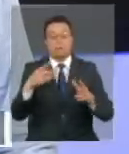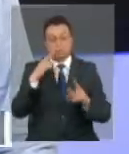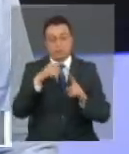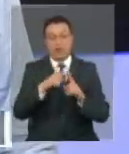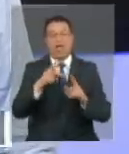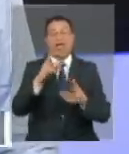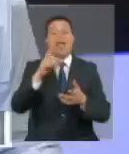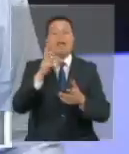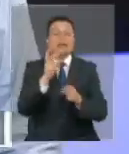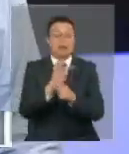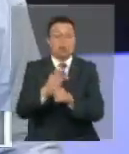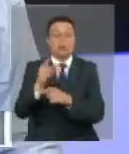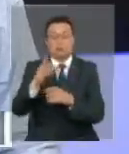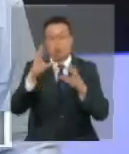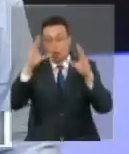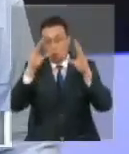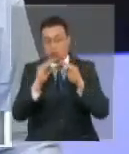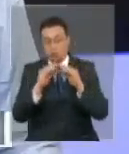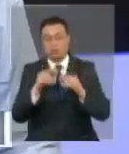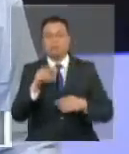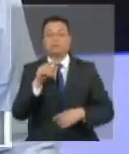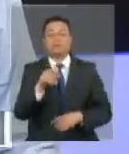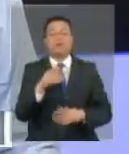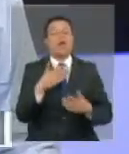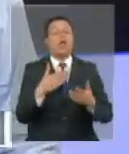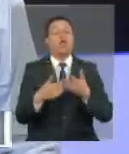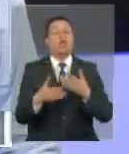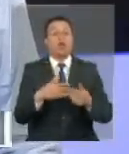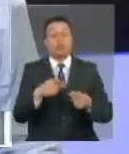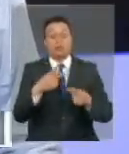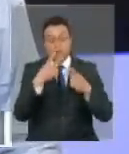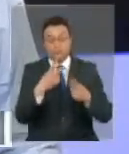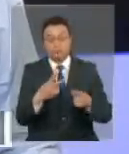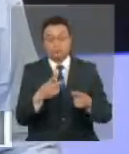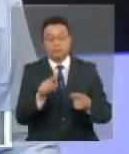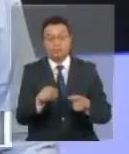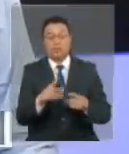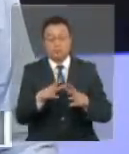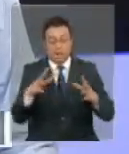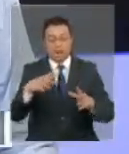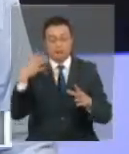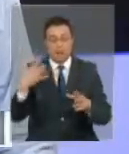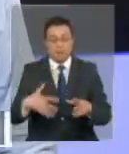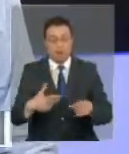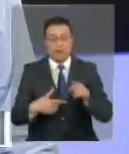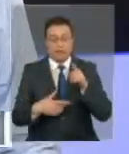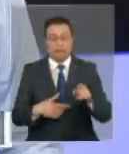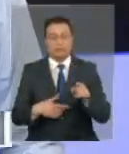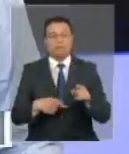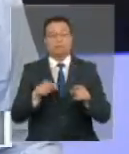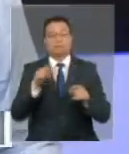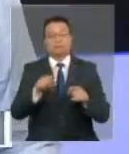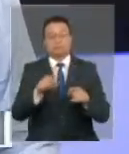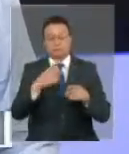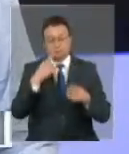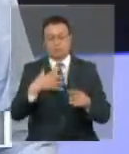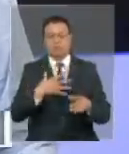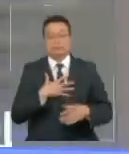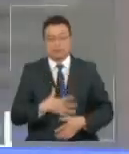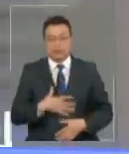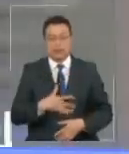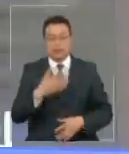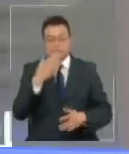porque están oscuros. Y donde vamos a pegar el foco y donde vamos a hacer los énfasis más importantes es,